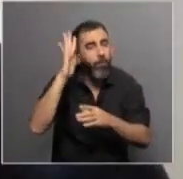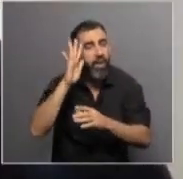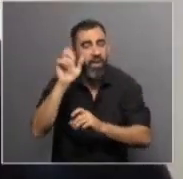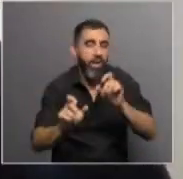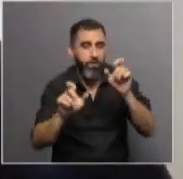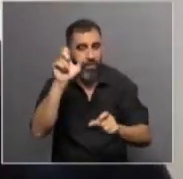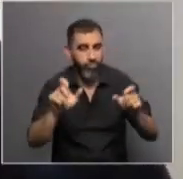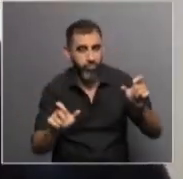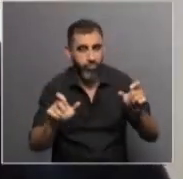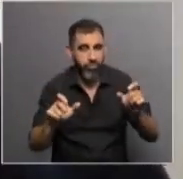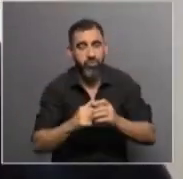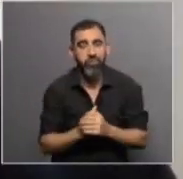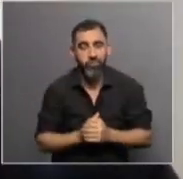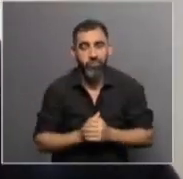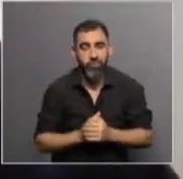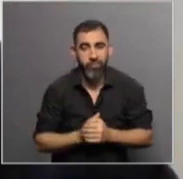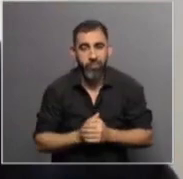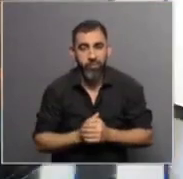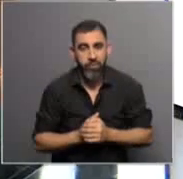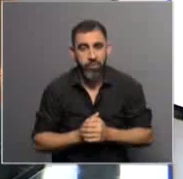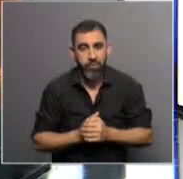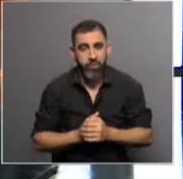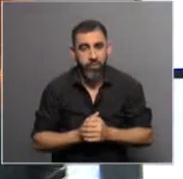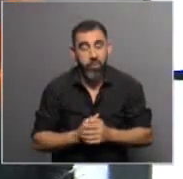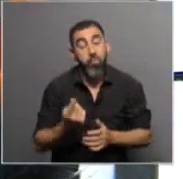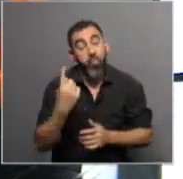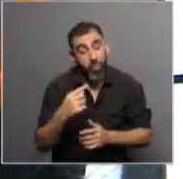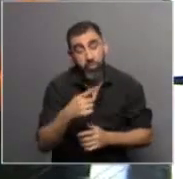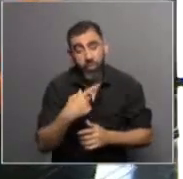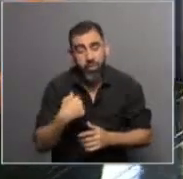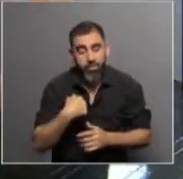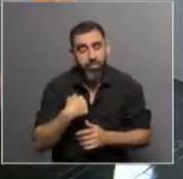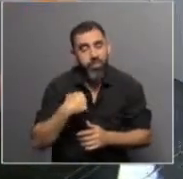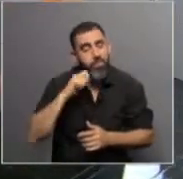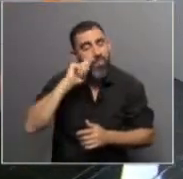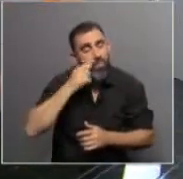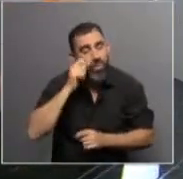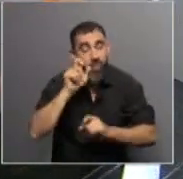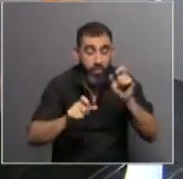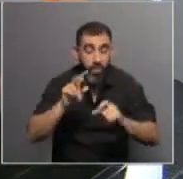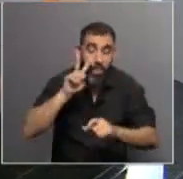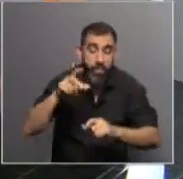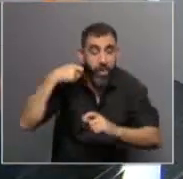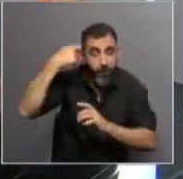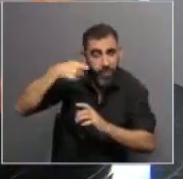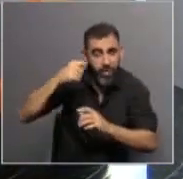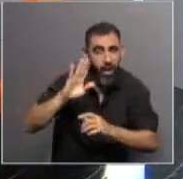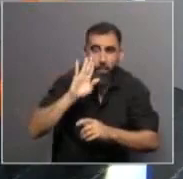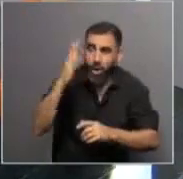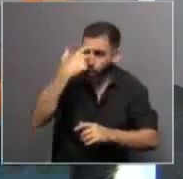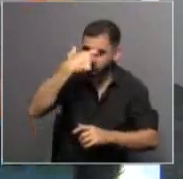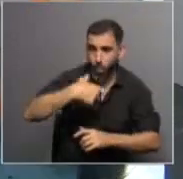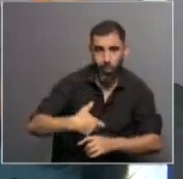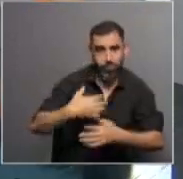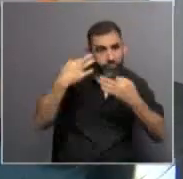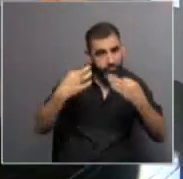público de lo que es su identidad. Por eso a nosotros nos gusta que cuando la gente ve la película se reconoce